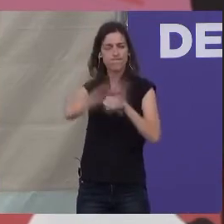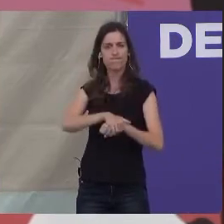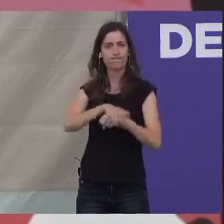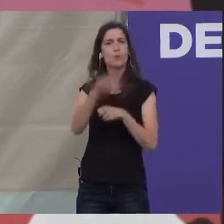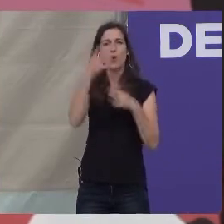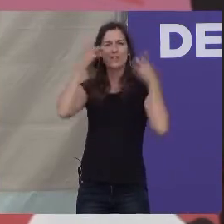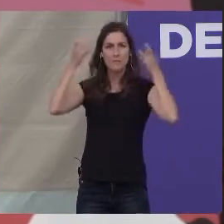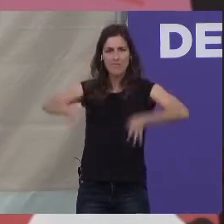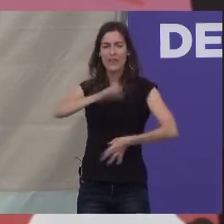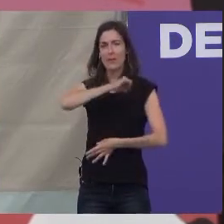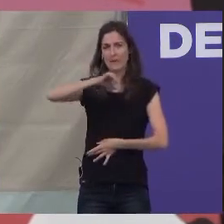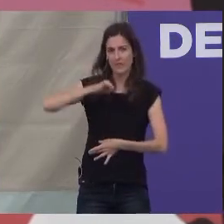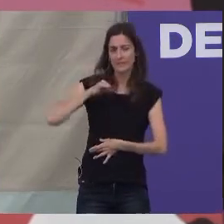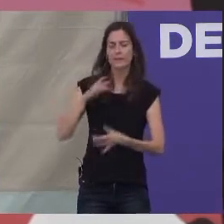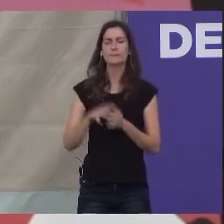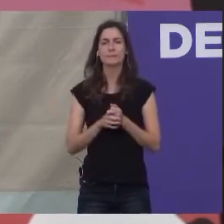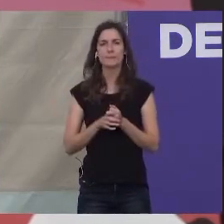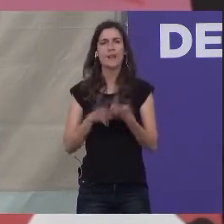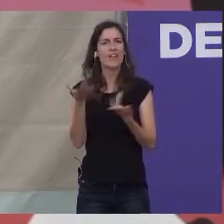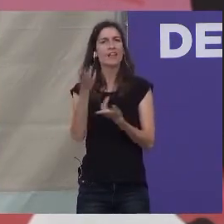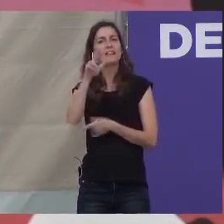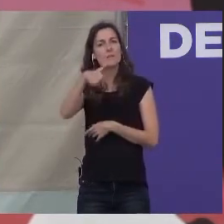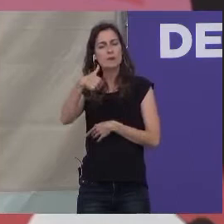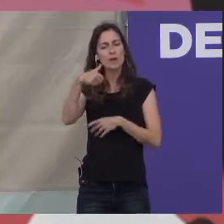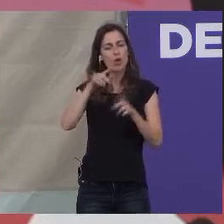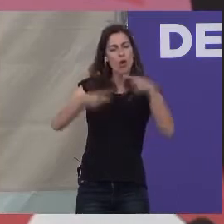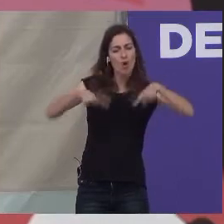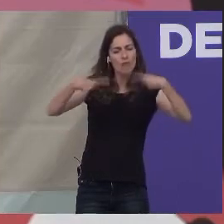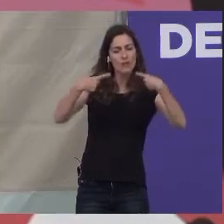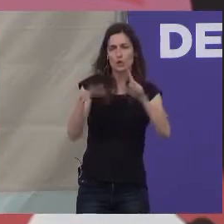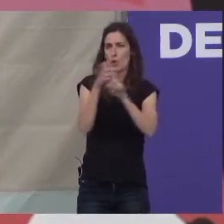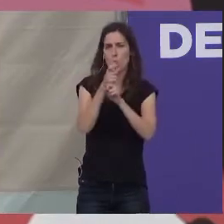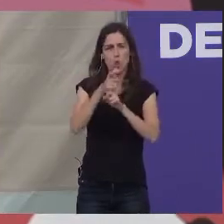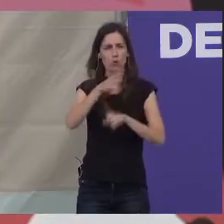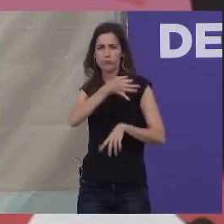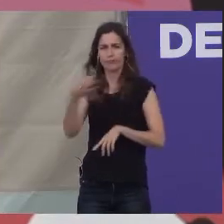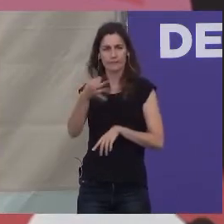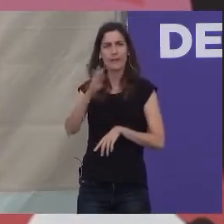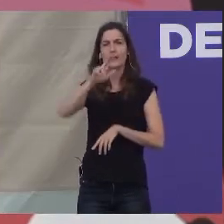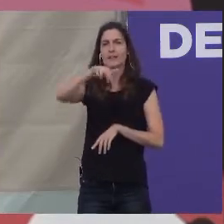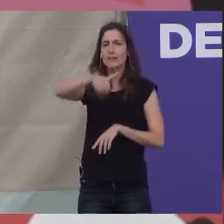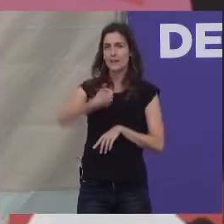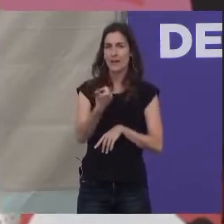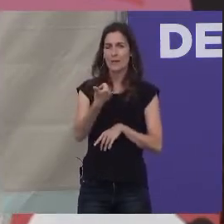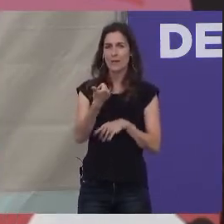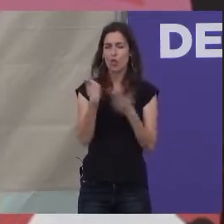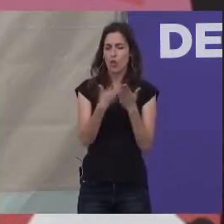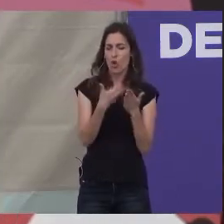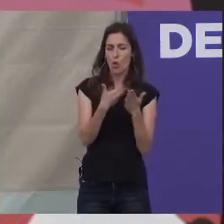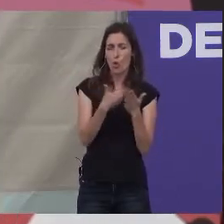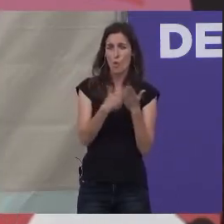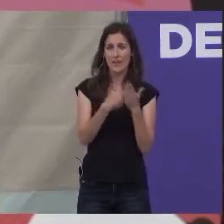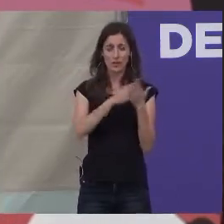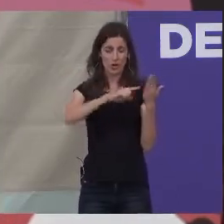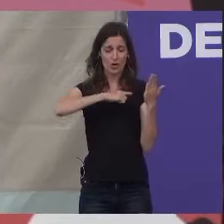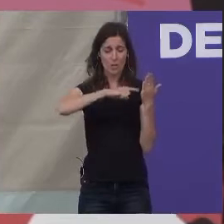realmente imparcial, independiente y objetiva, eficaz en la resolución de los conflictos y rigurosa en la aplicación e interpretación de los documentos que nos